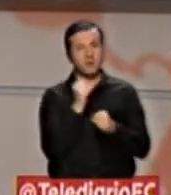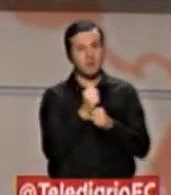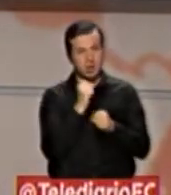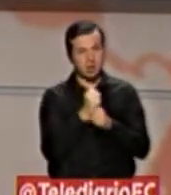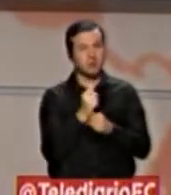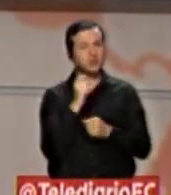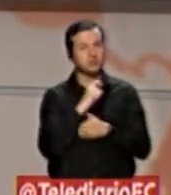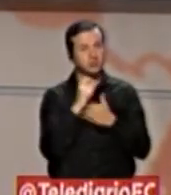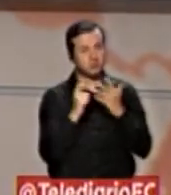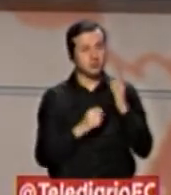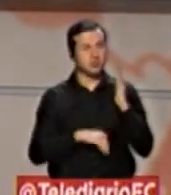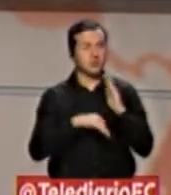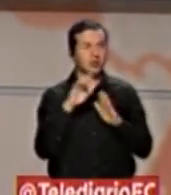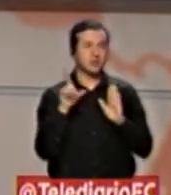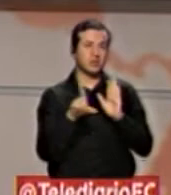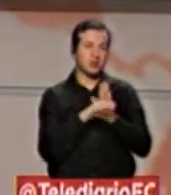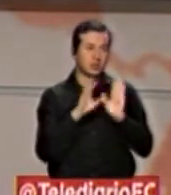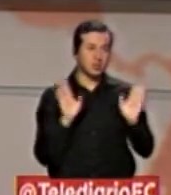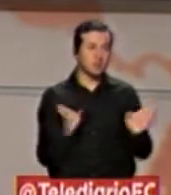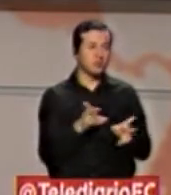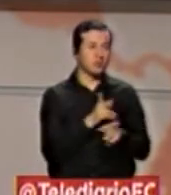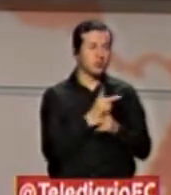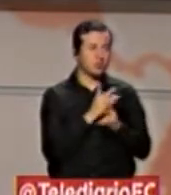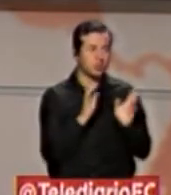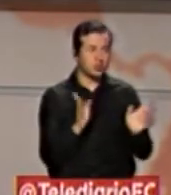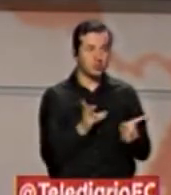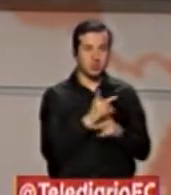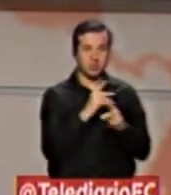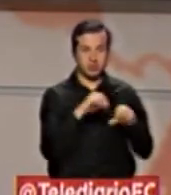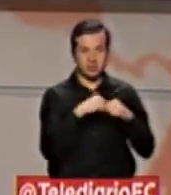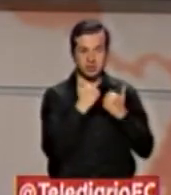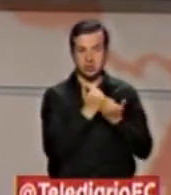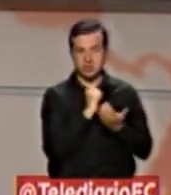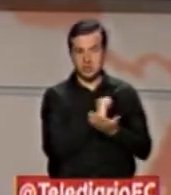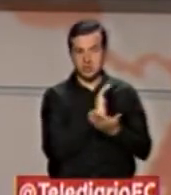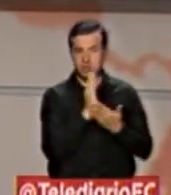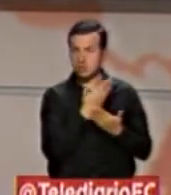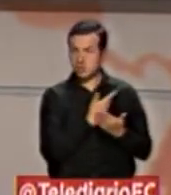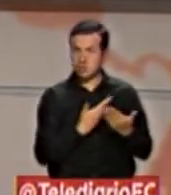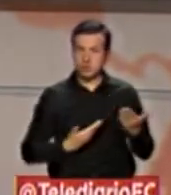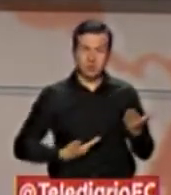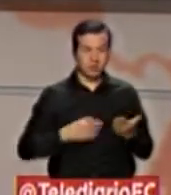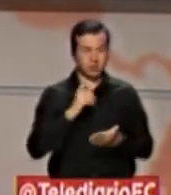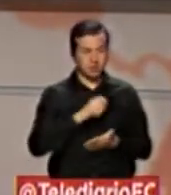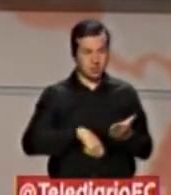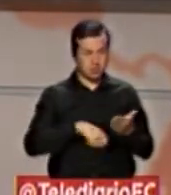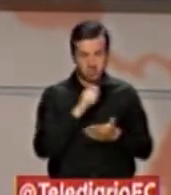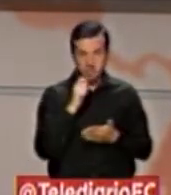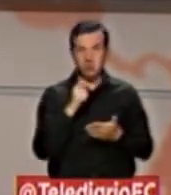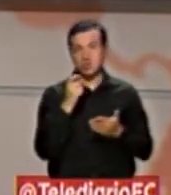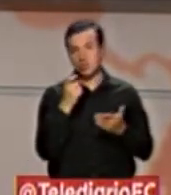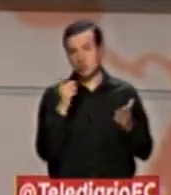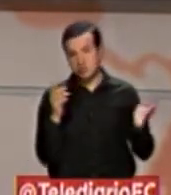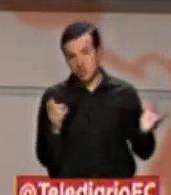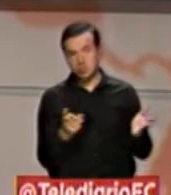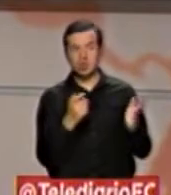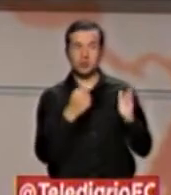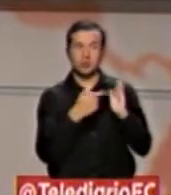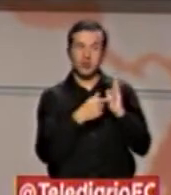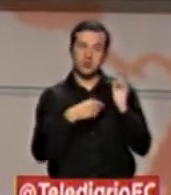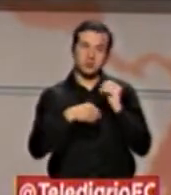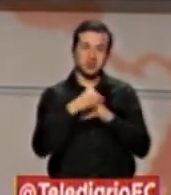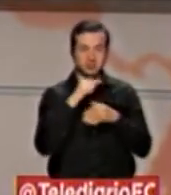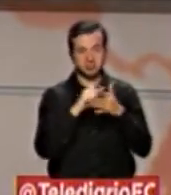que más allá de la ley de fomento productivo que aprobó la Asamblea conjuntamente con el Ejecutivo, que se habla de incentivos, de posibles